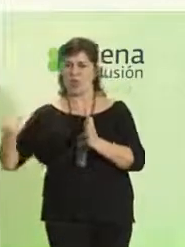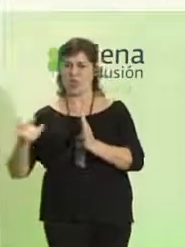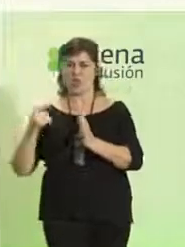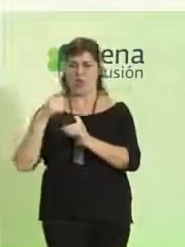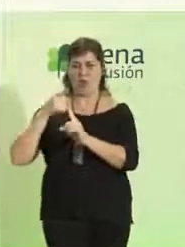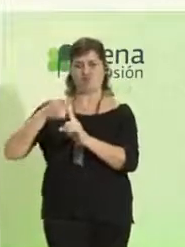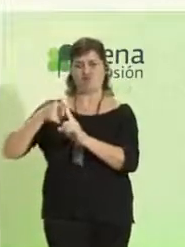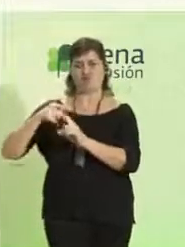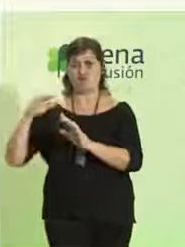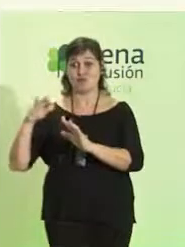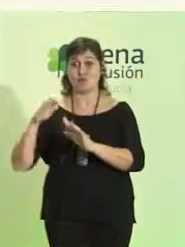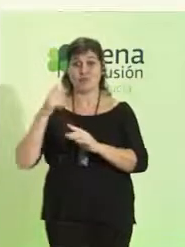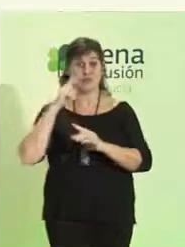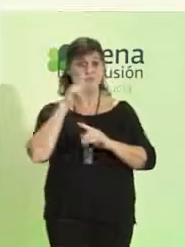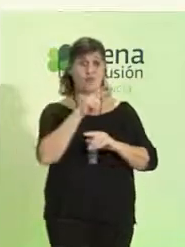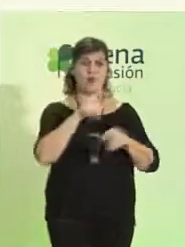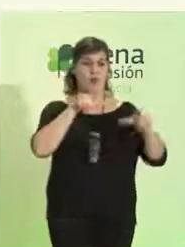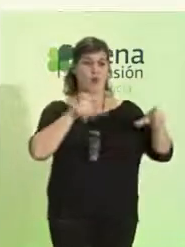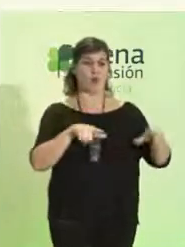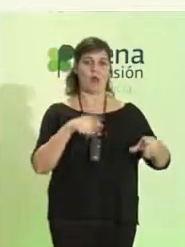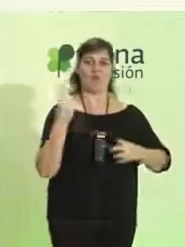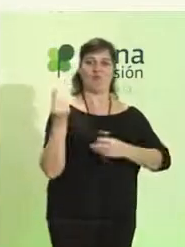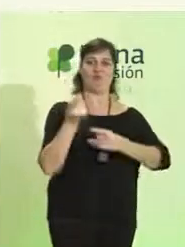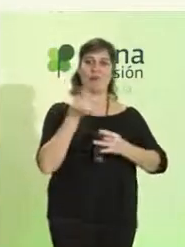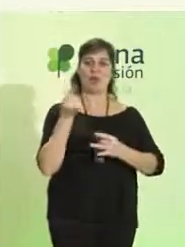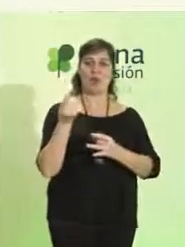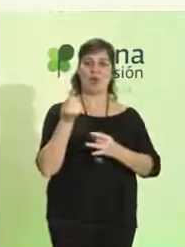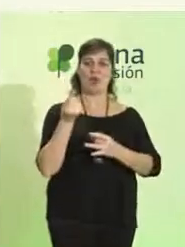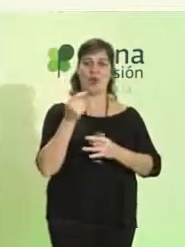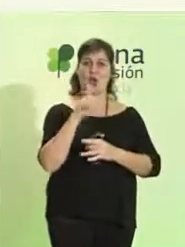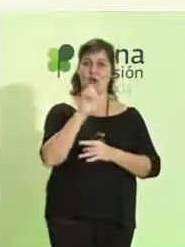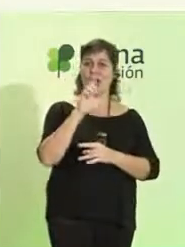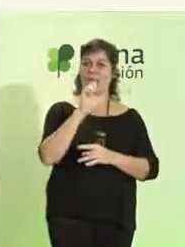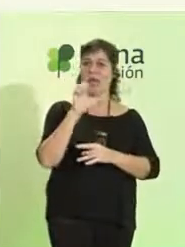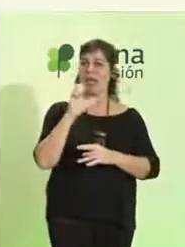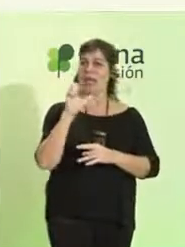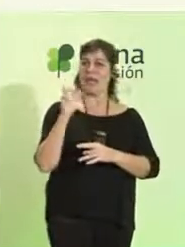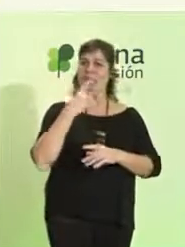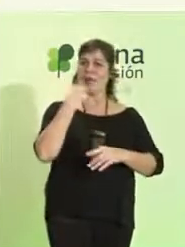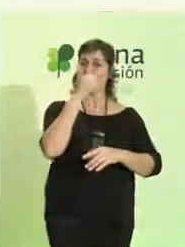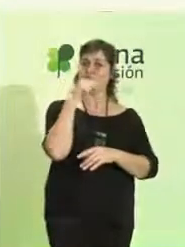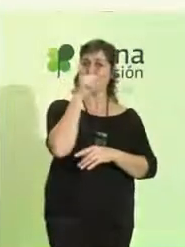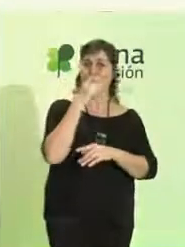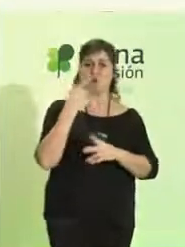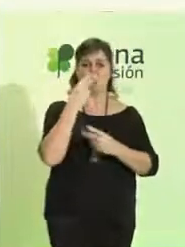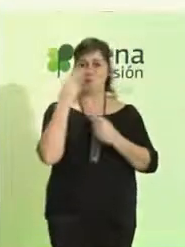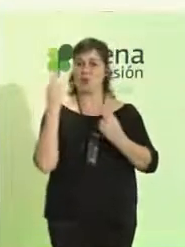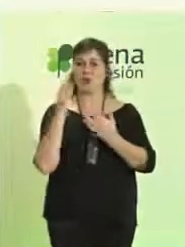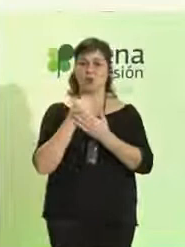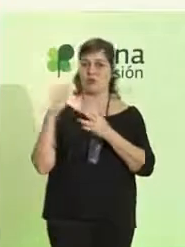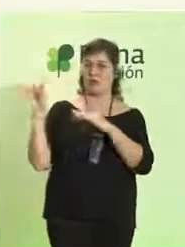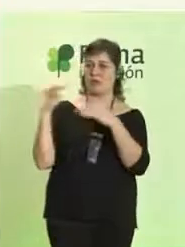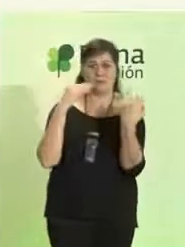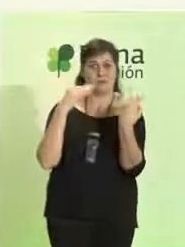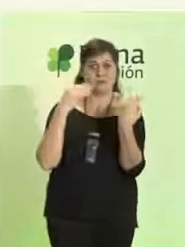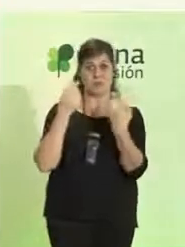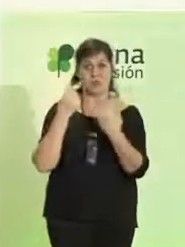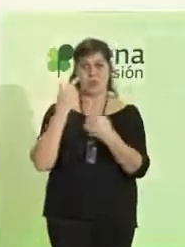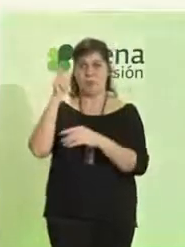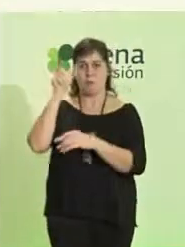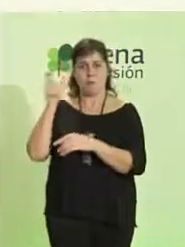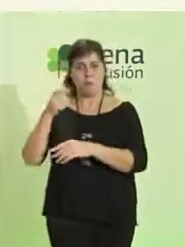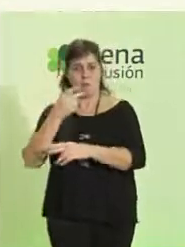y aparecía pues un cuadro flamenco que íbamos a cantar lelere con todo el público, ¿no? Estoy hablando de que había